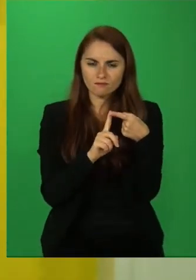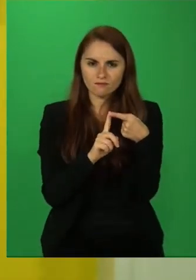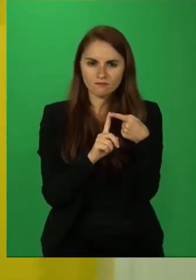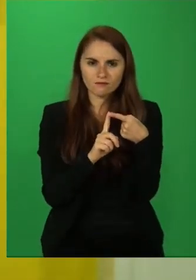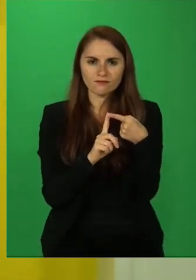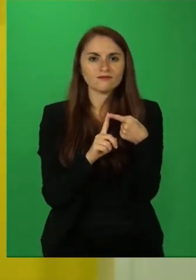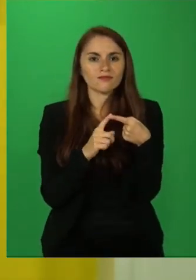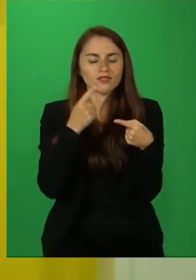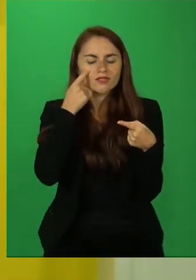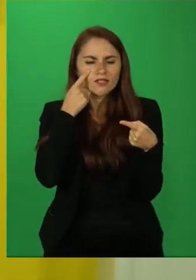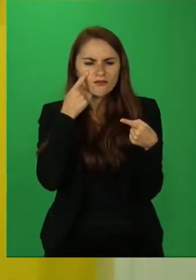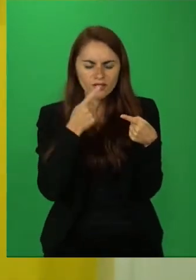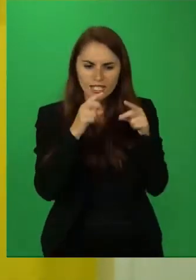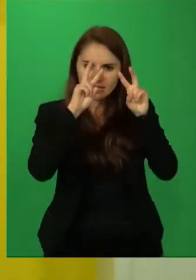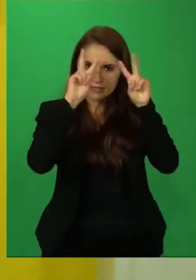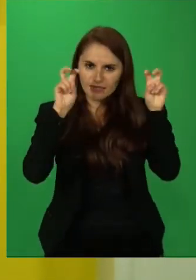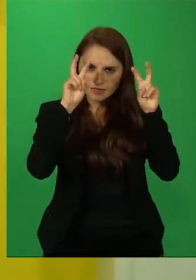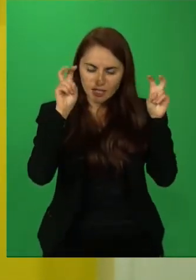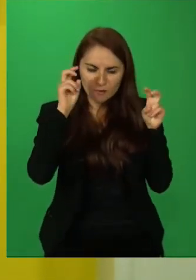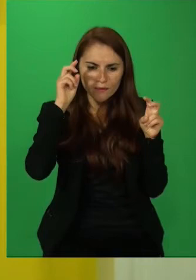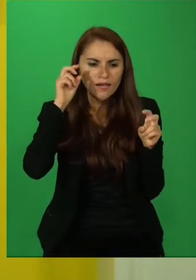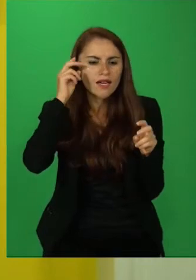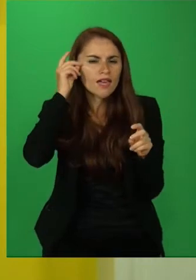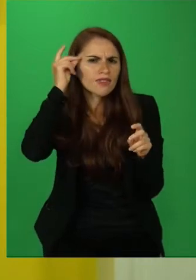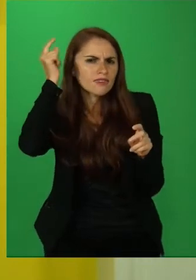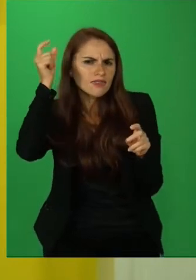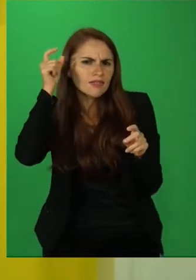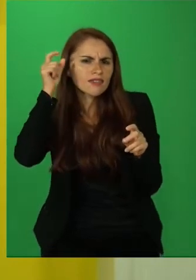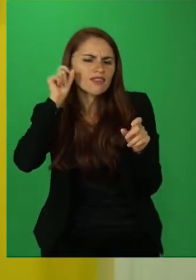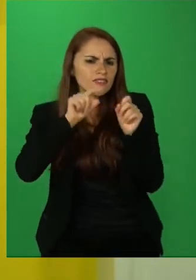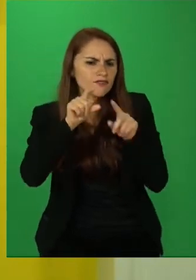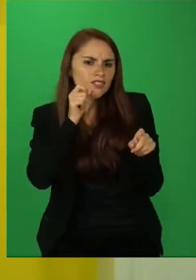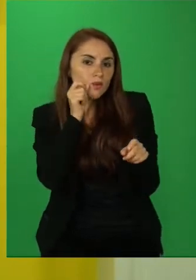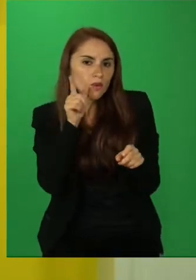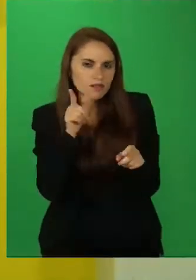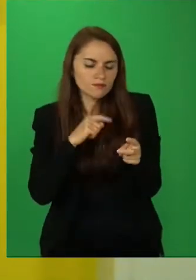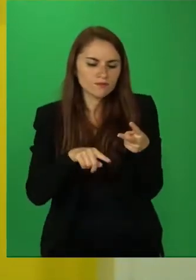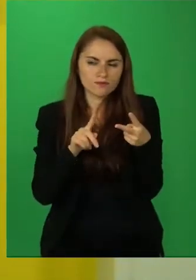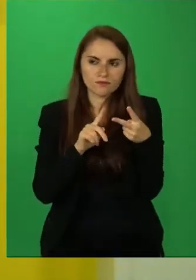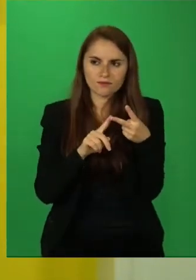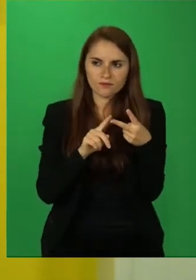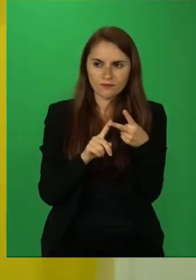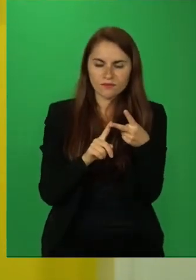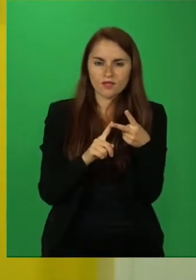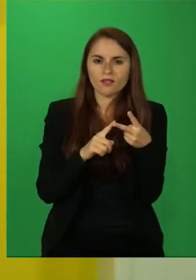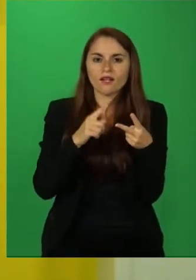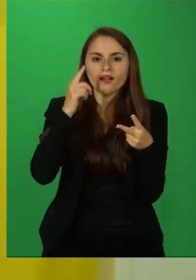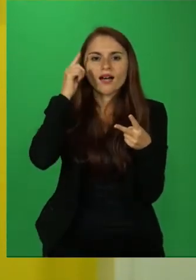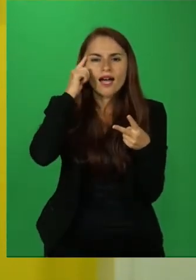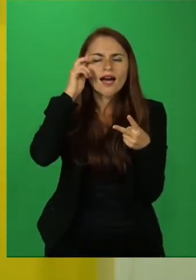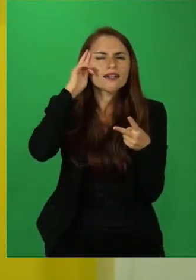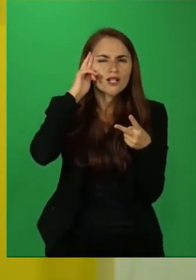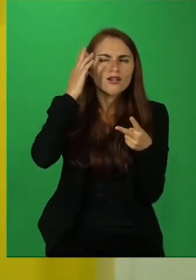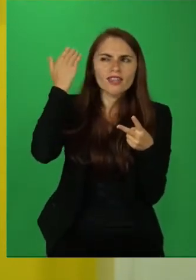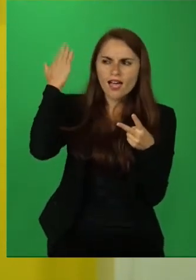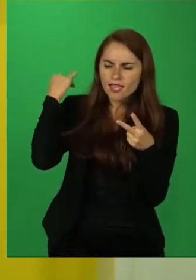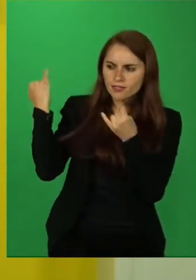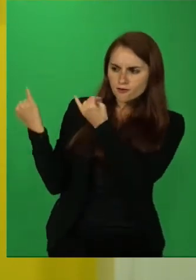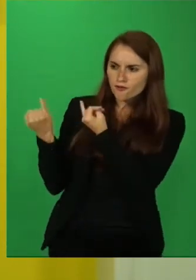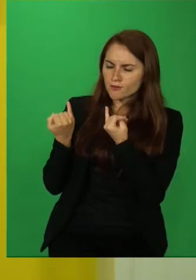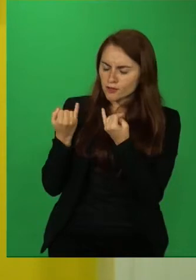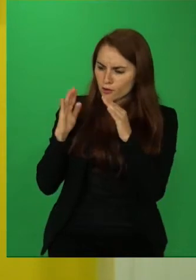Paso 1, identificar tema e intención comunicativa para poder interpretar. Paso 2, activa tus conocimientos previos acerca del